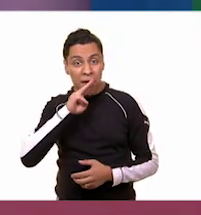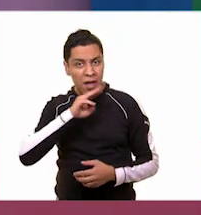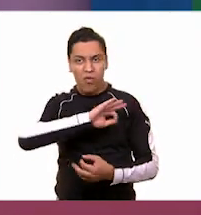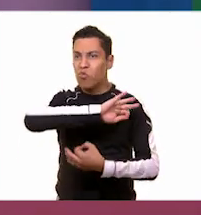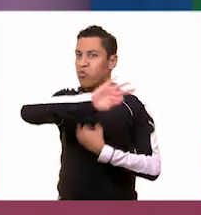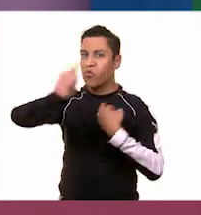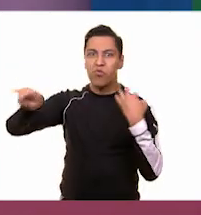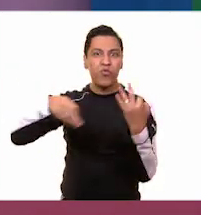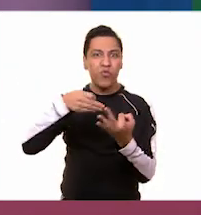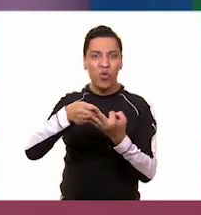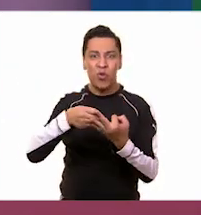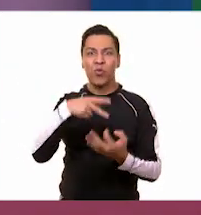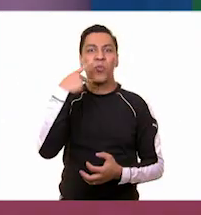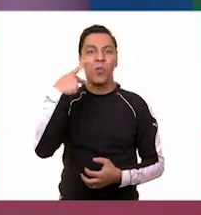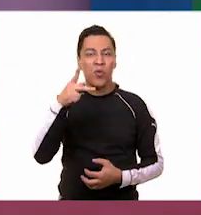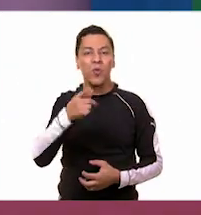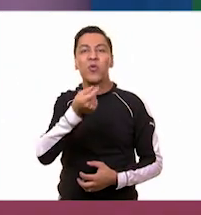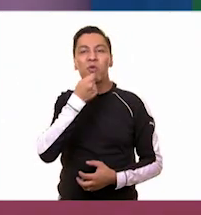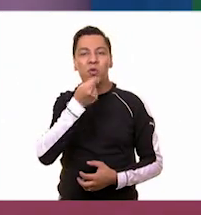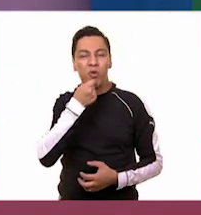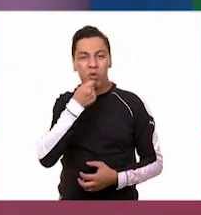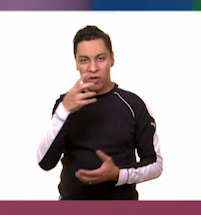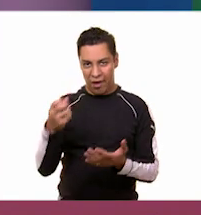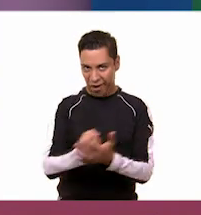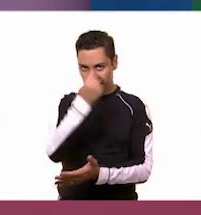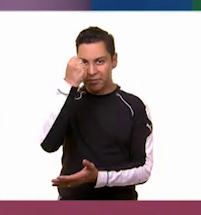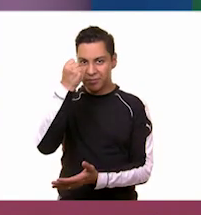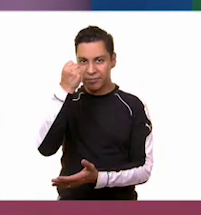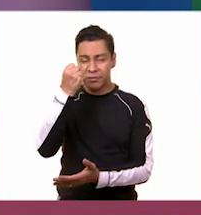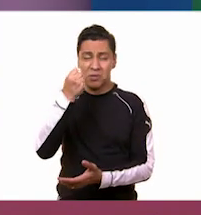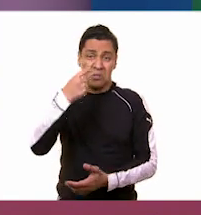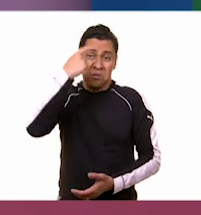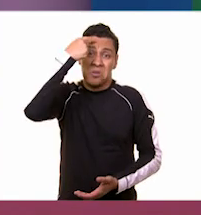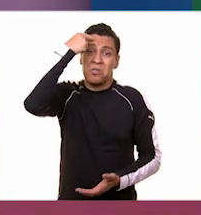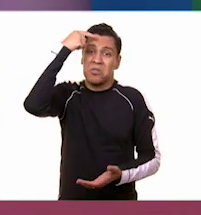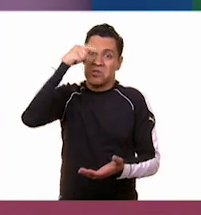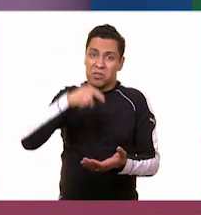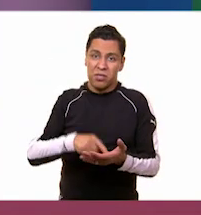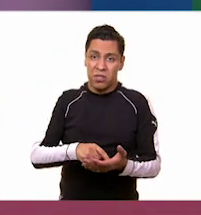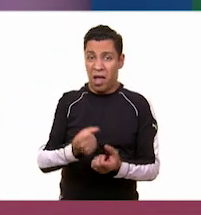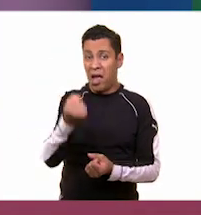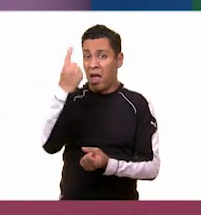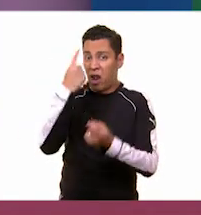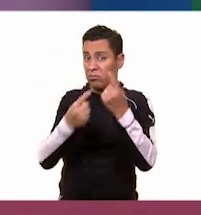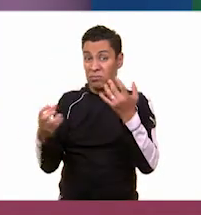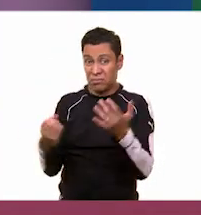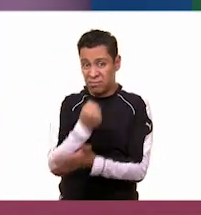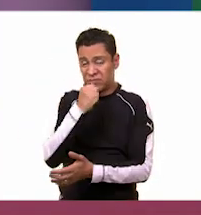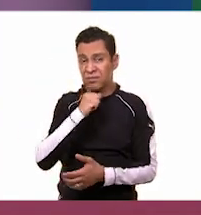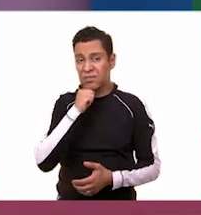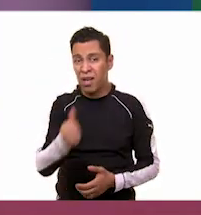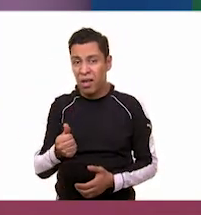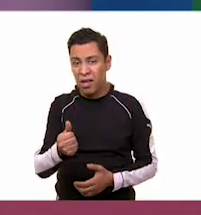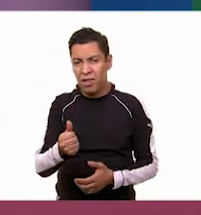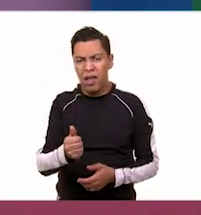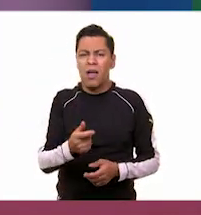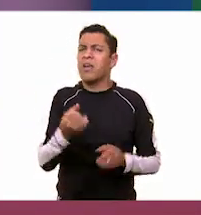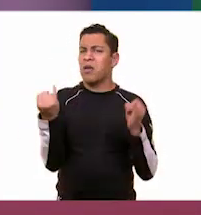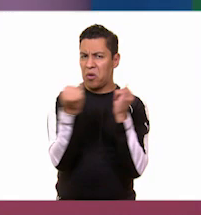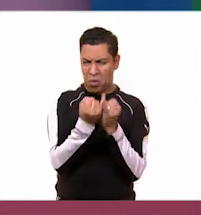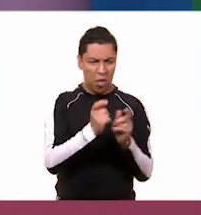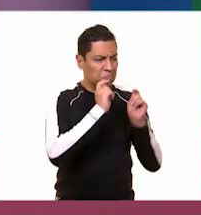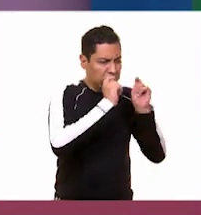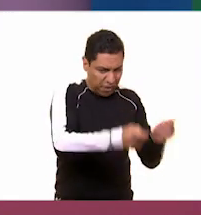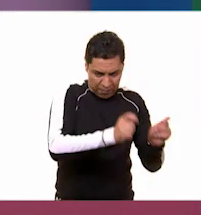que ganaron. Bueno, y yo me imagino que también a los que no ganaron, para que le echen más ganas para